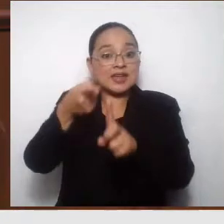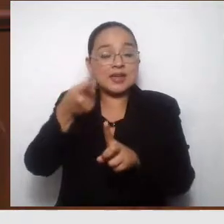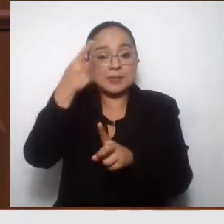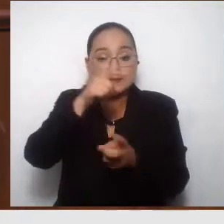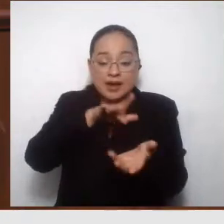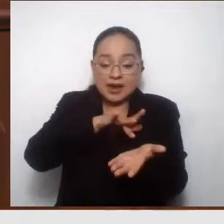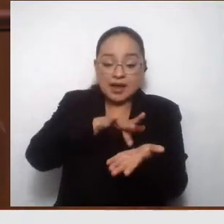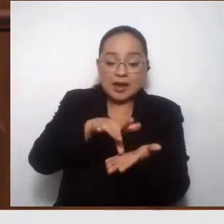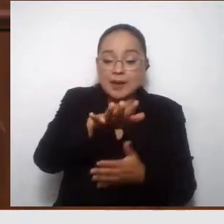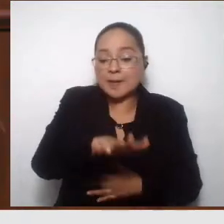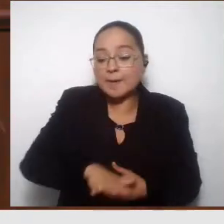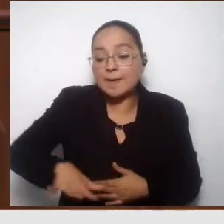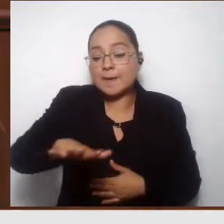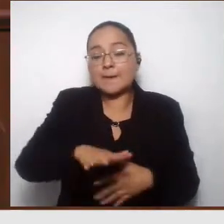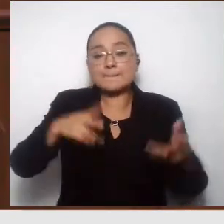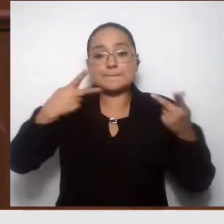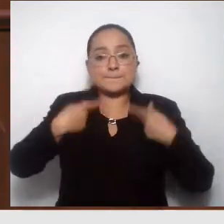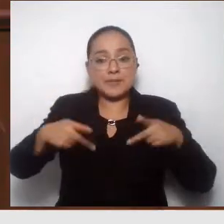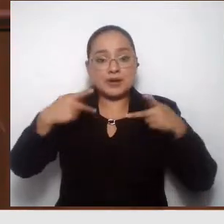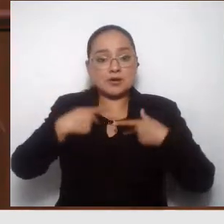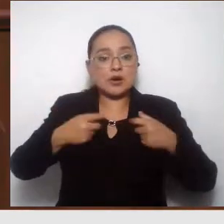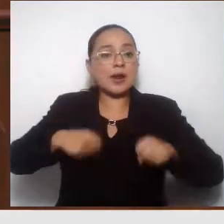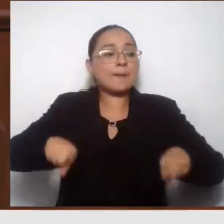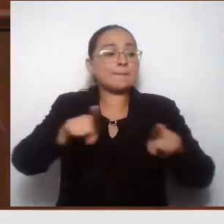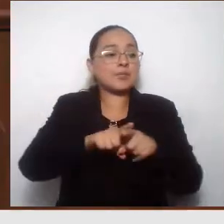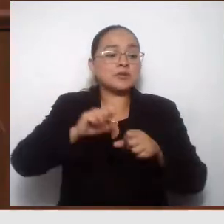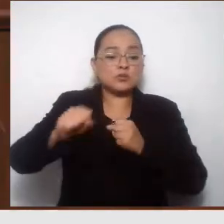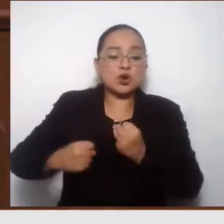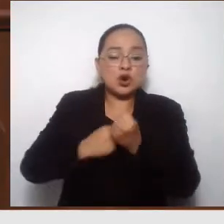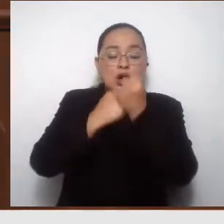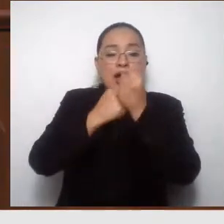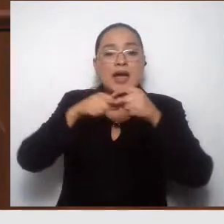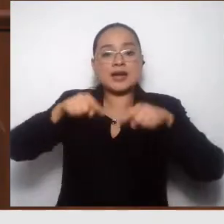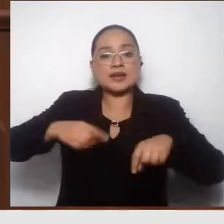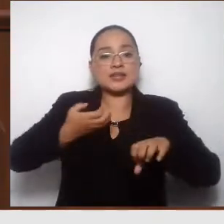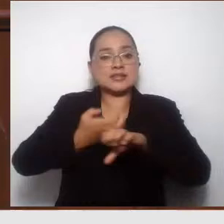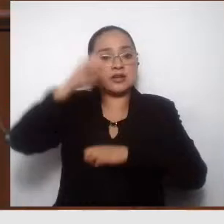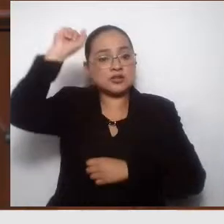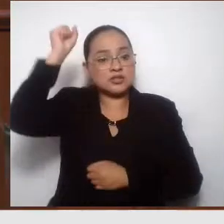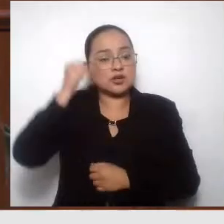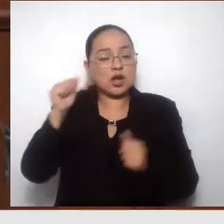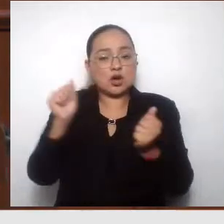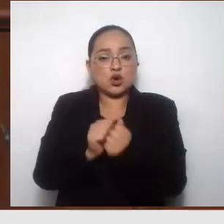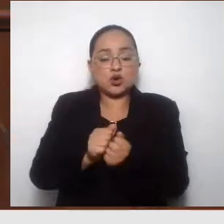la comunidad y respaldar al Estado de Sinaloa con su aporte.